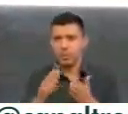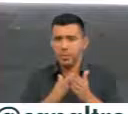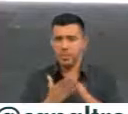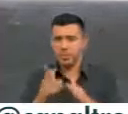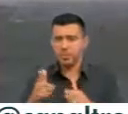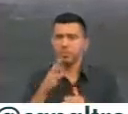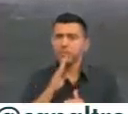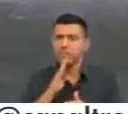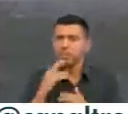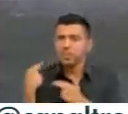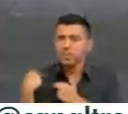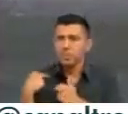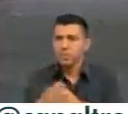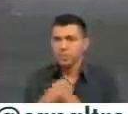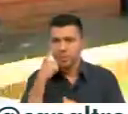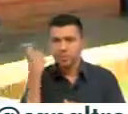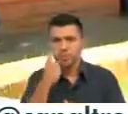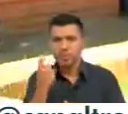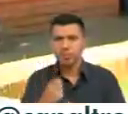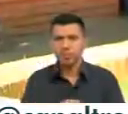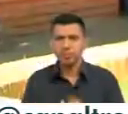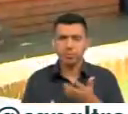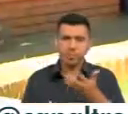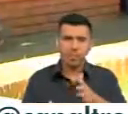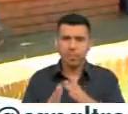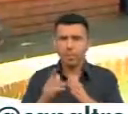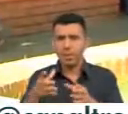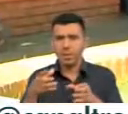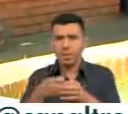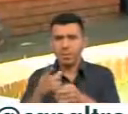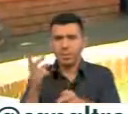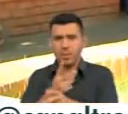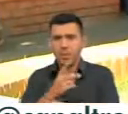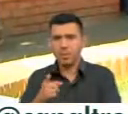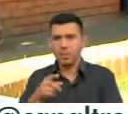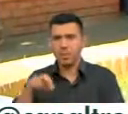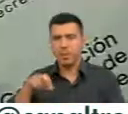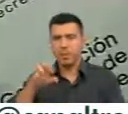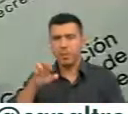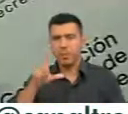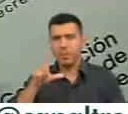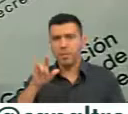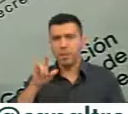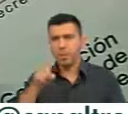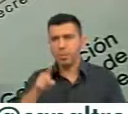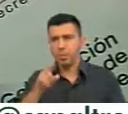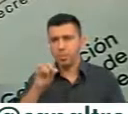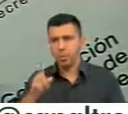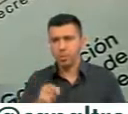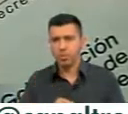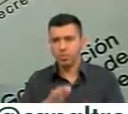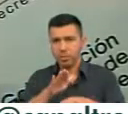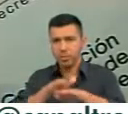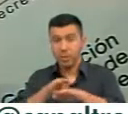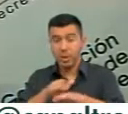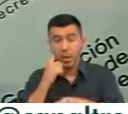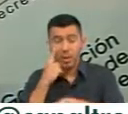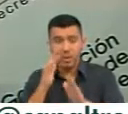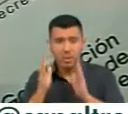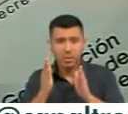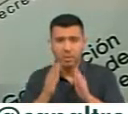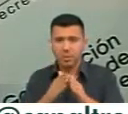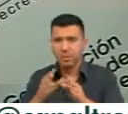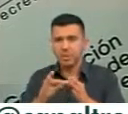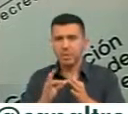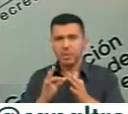de este hecho prevén que se trate de la banda criminal conocida como los pelusos sin embargo nosotros hacemos un llamado muy especial a los grupos